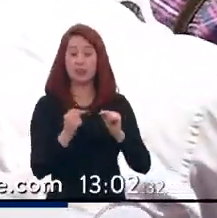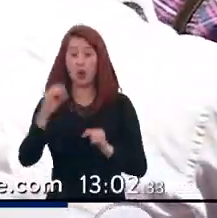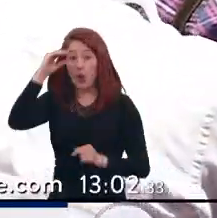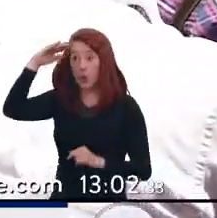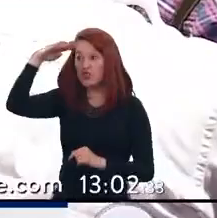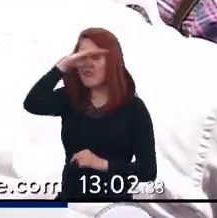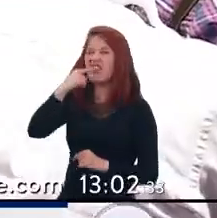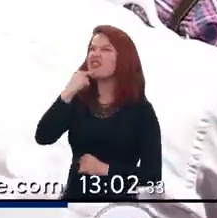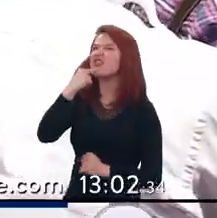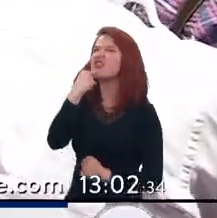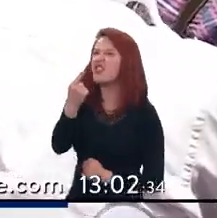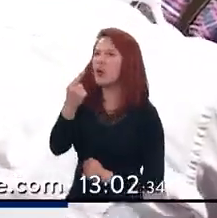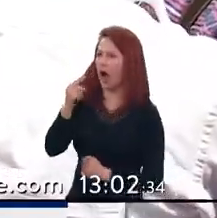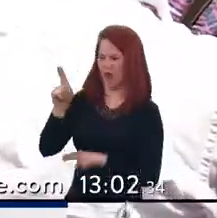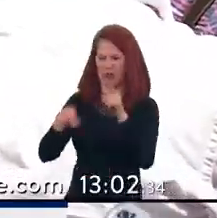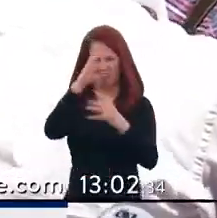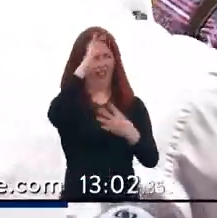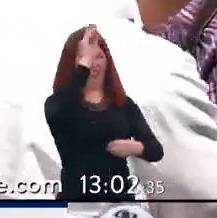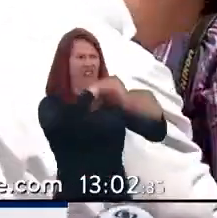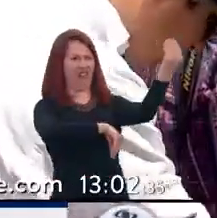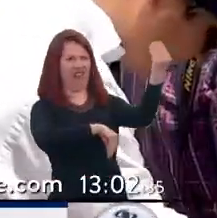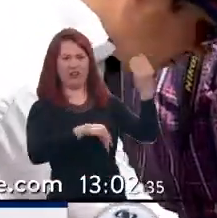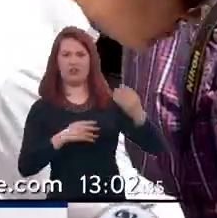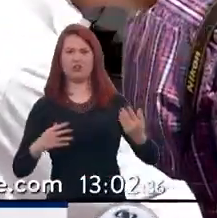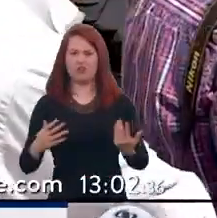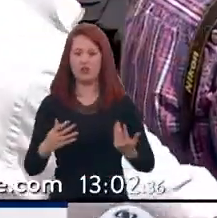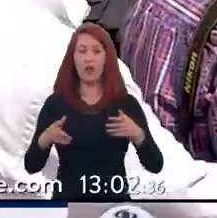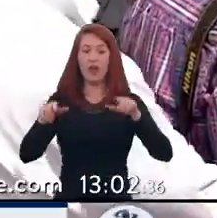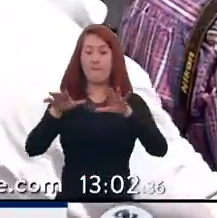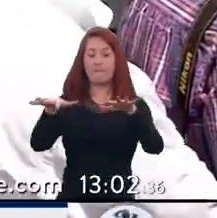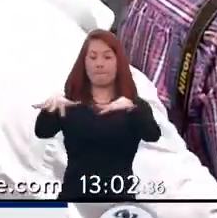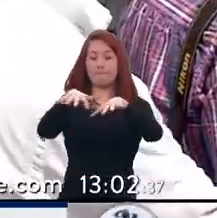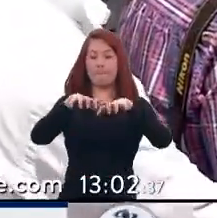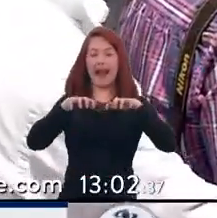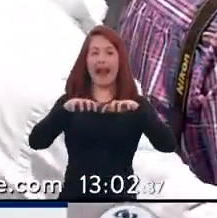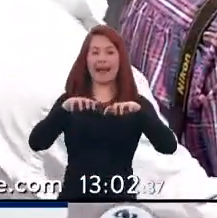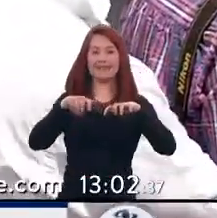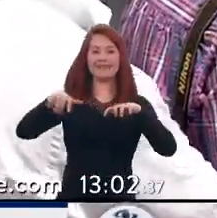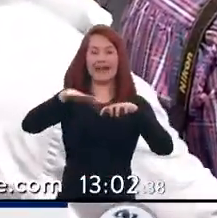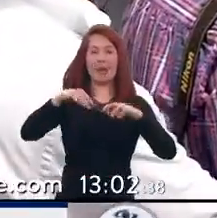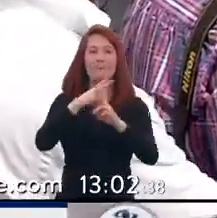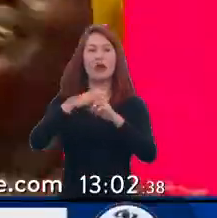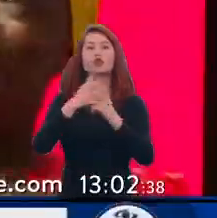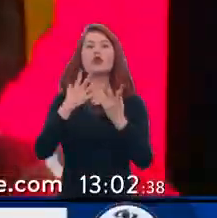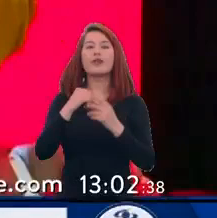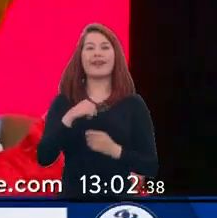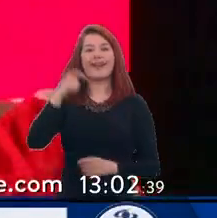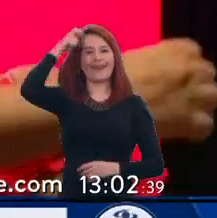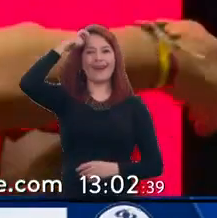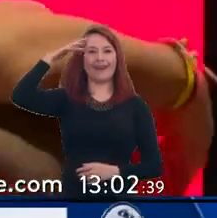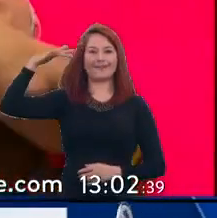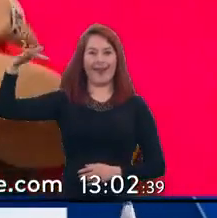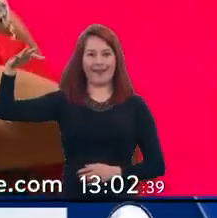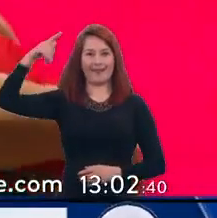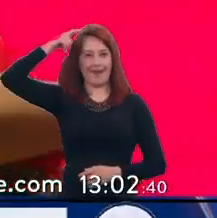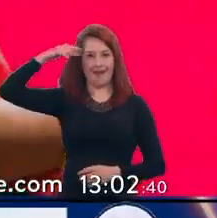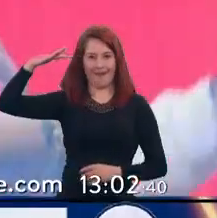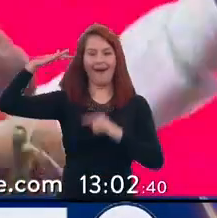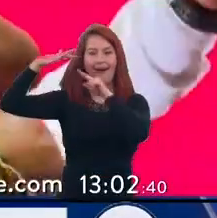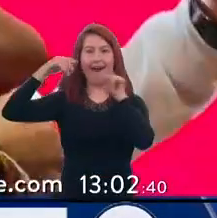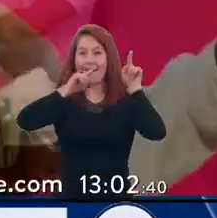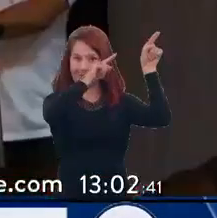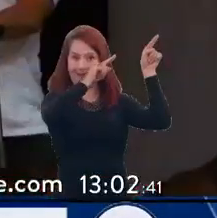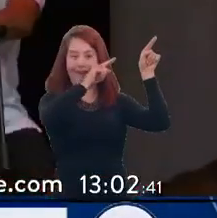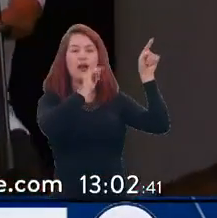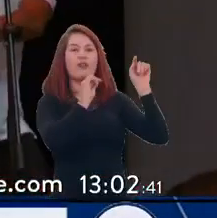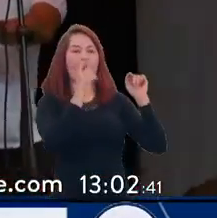que dio Gustavo Petro en un escenario similar en la plaza pública que adelantó en la ciudad de Cartagena. En el departamento de